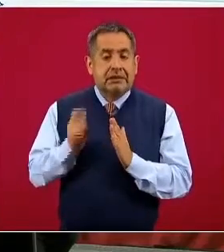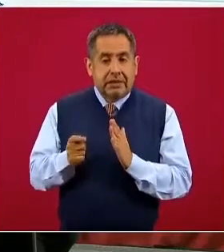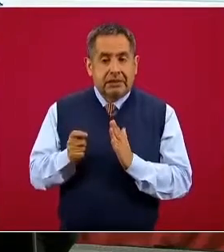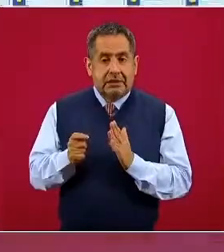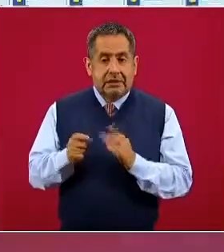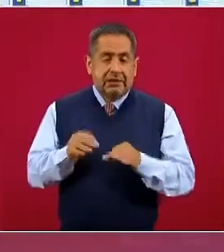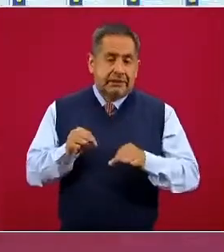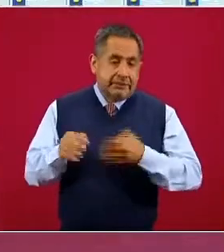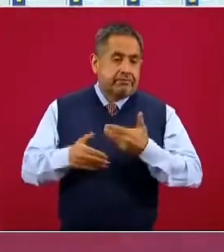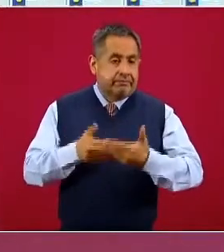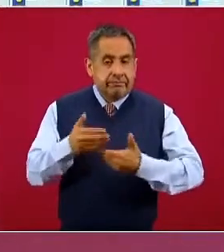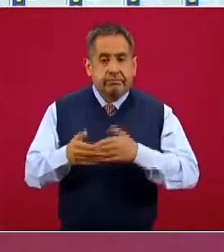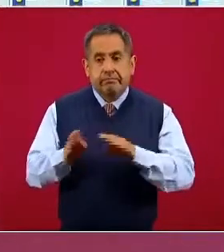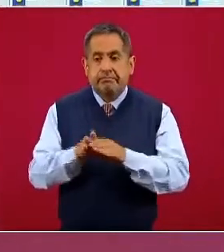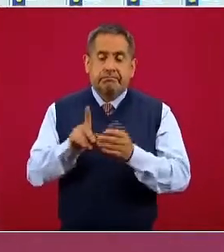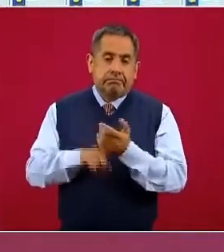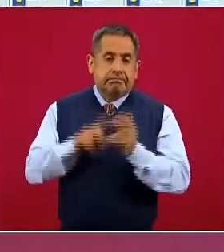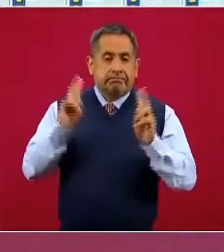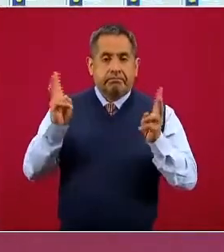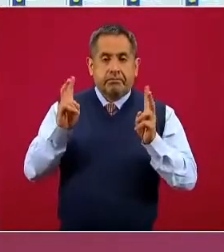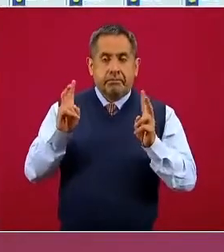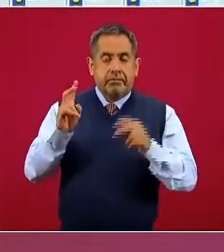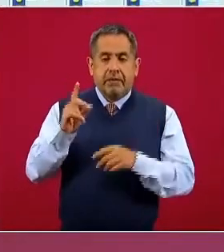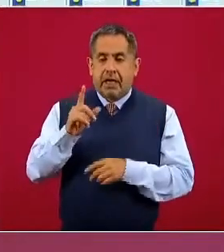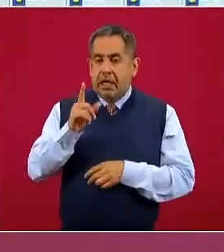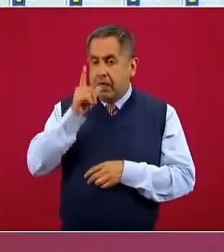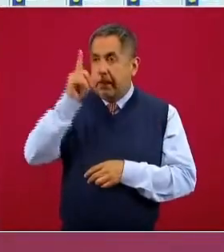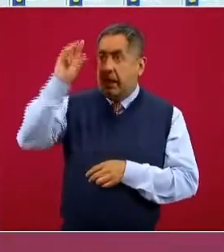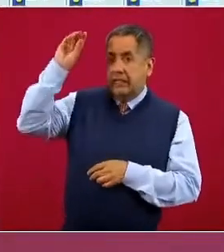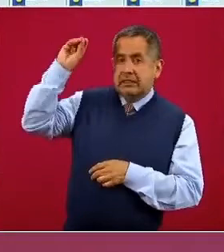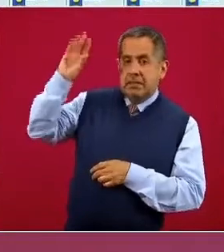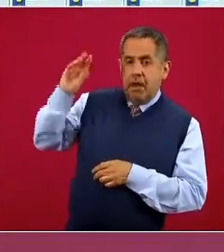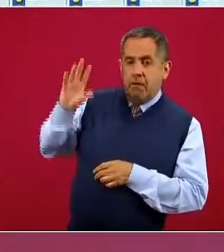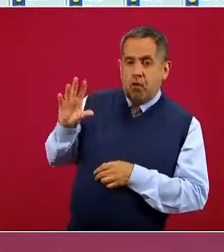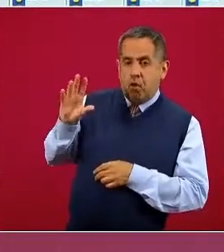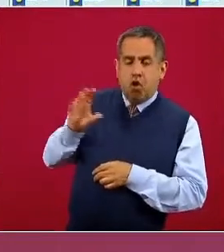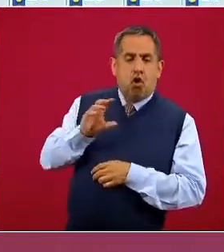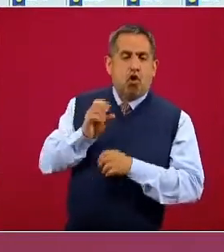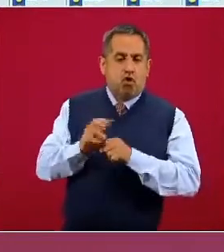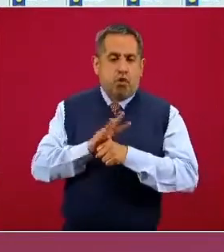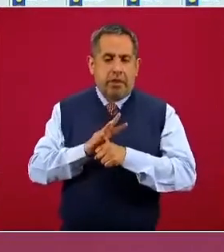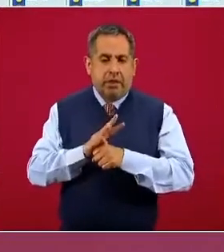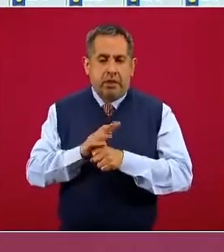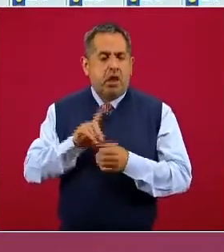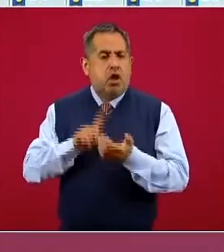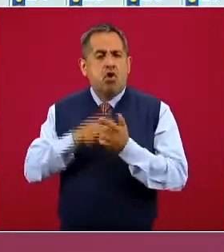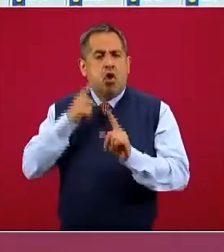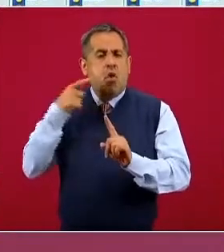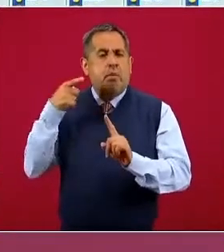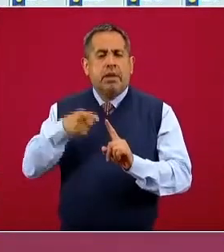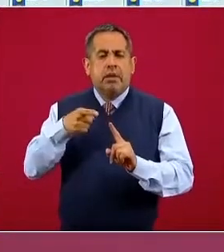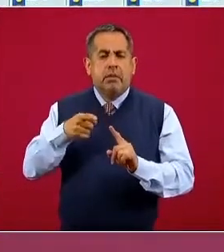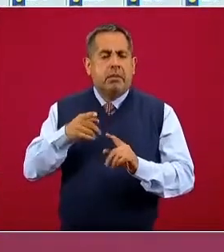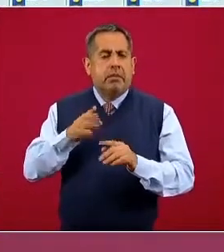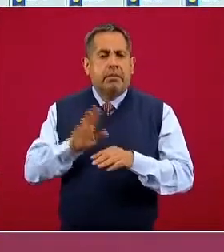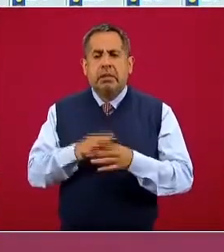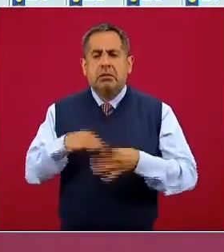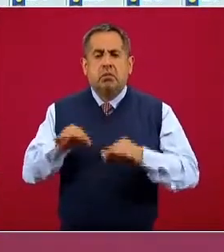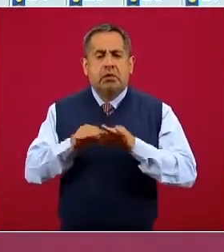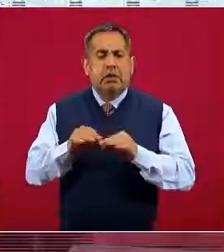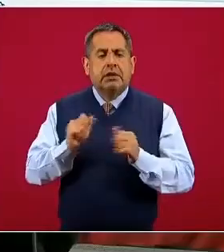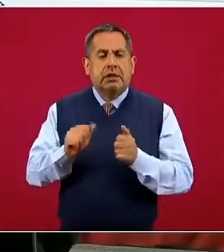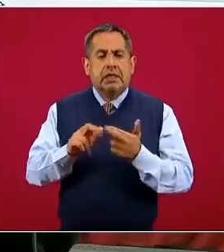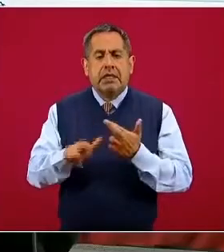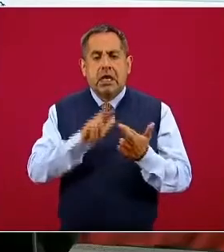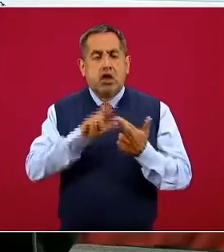estas actividades que emanan del semáforo de riesgo COVID, que su principal objetivo es de manera regionalizada, y